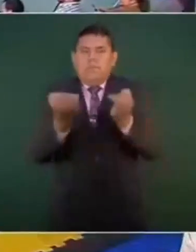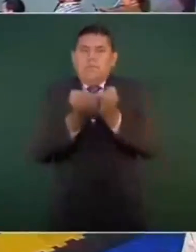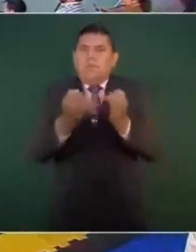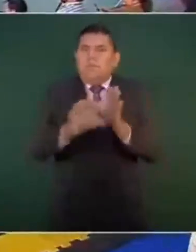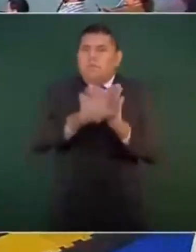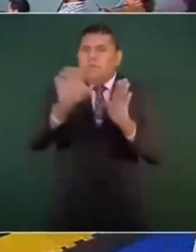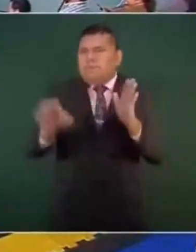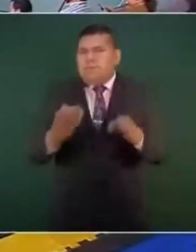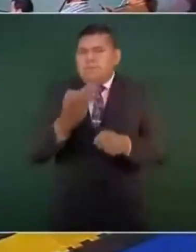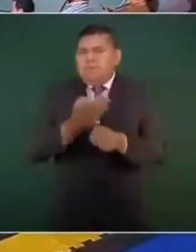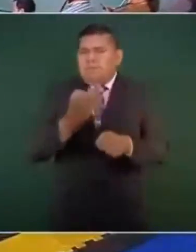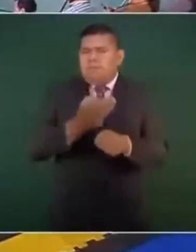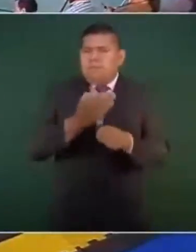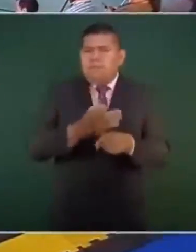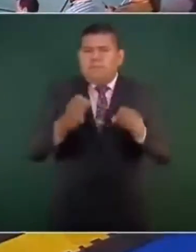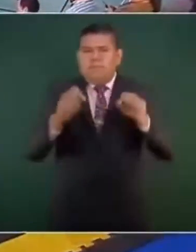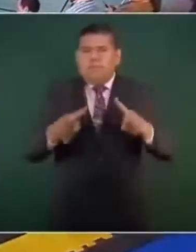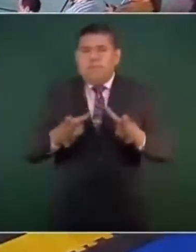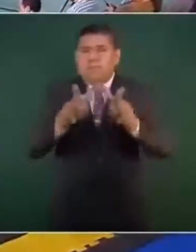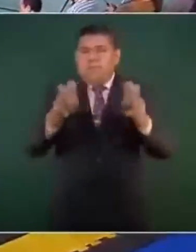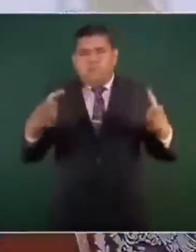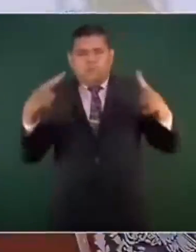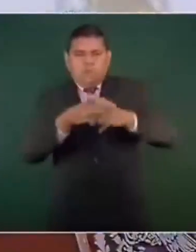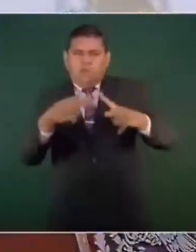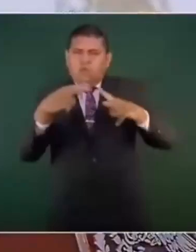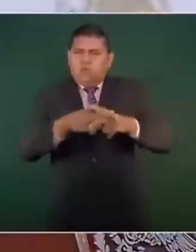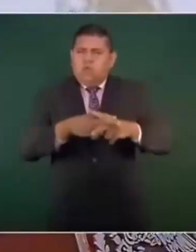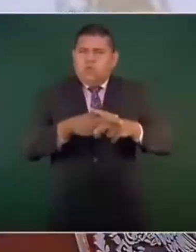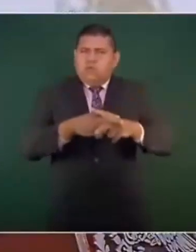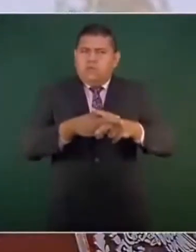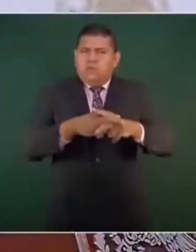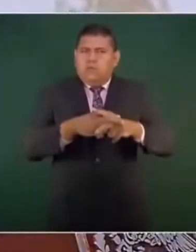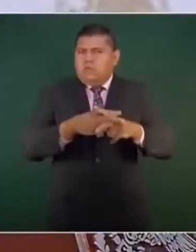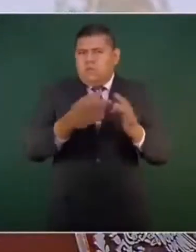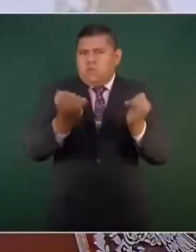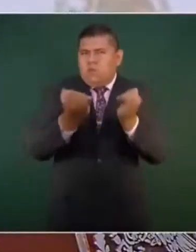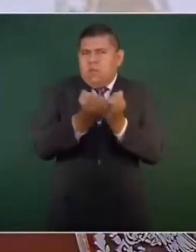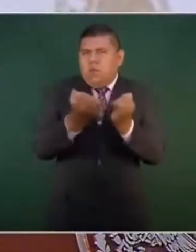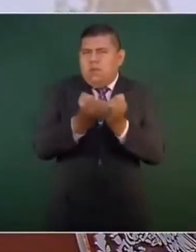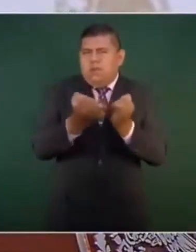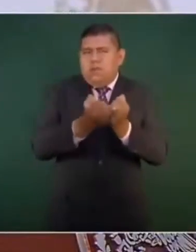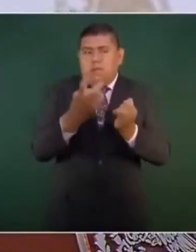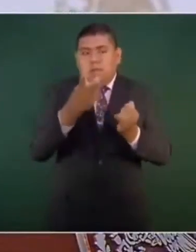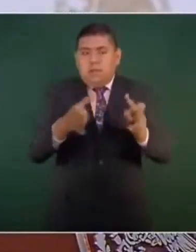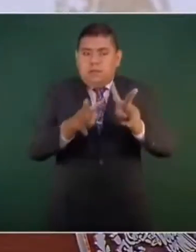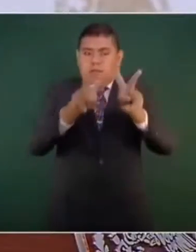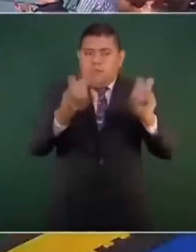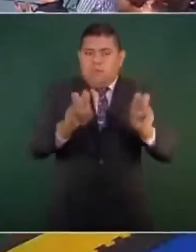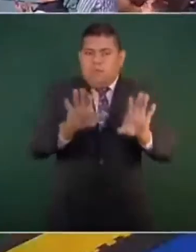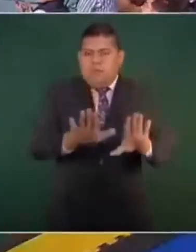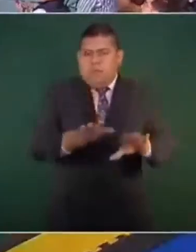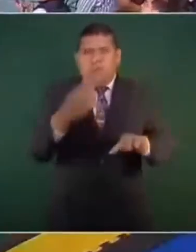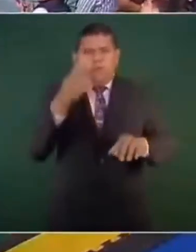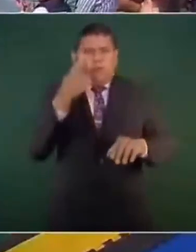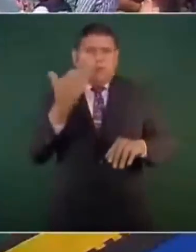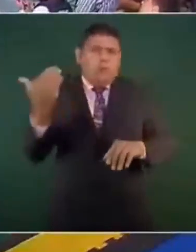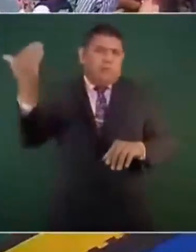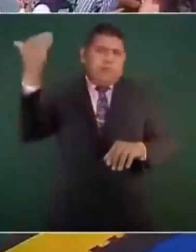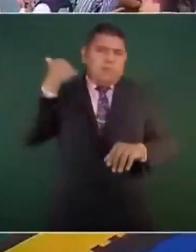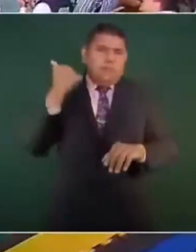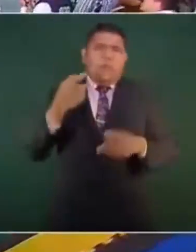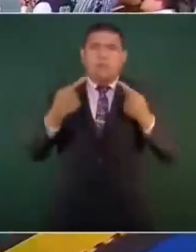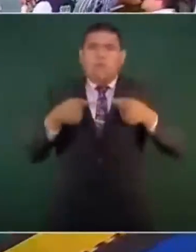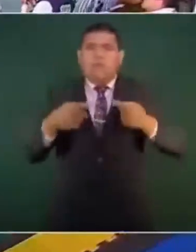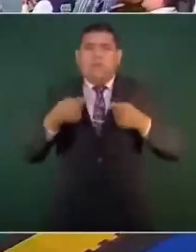Y en el caso de la violencia, pues es un tema. Antes se